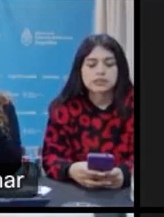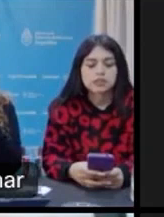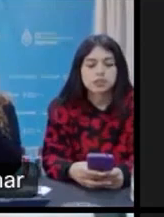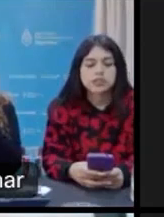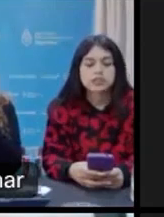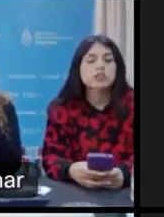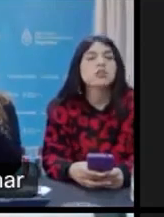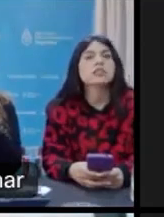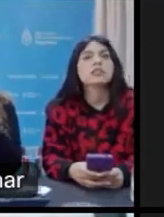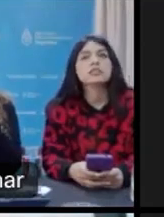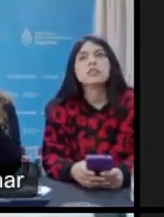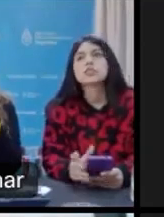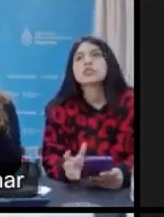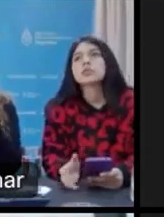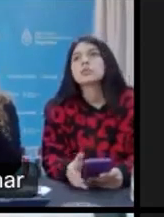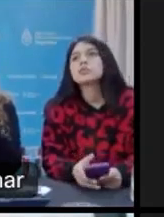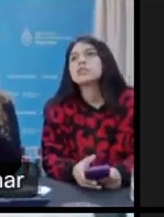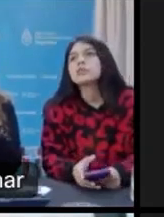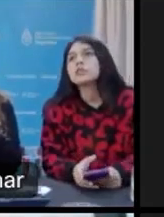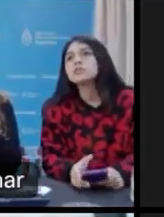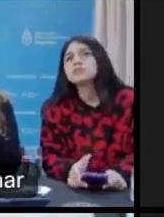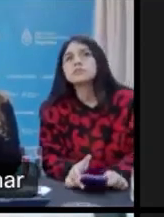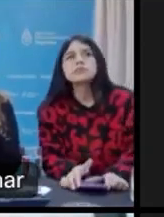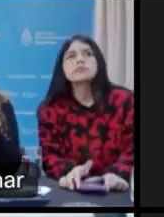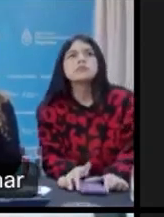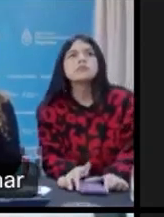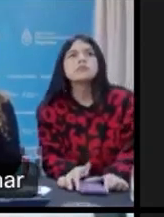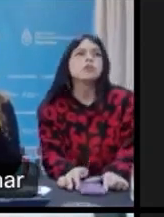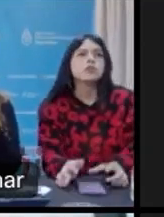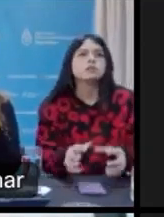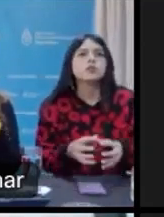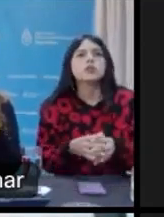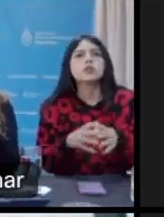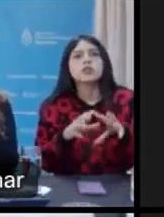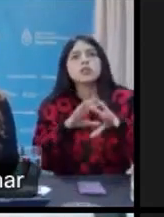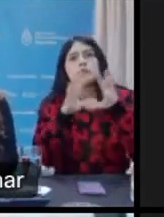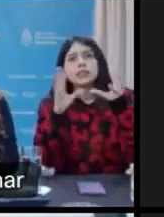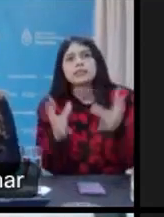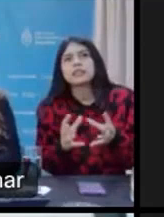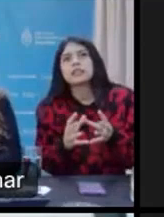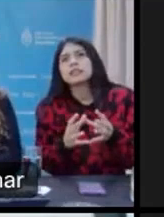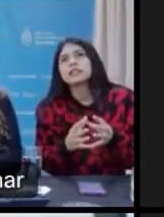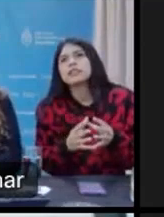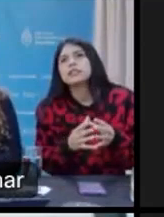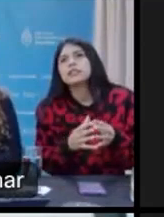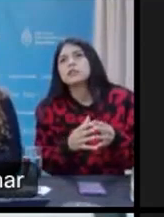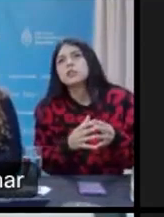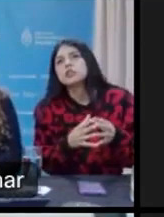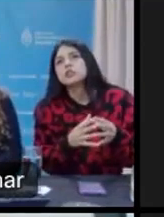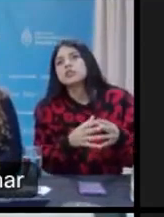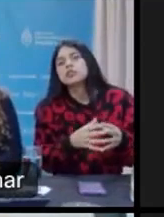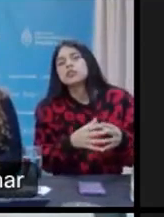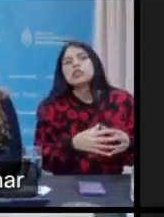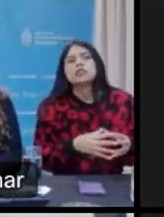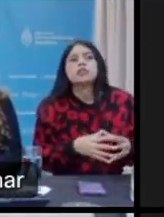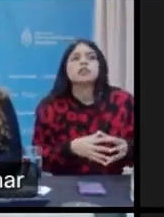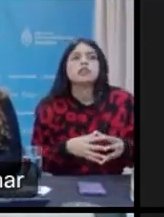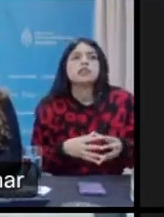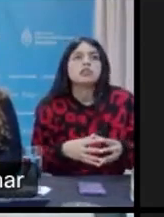la investigación, el trabajo en red y el proyecto preventivo. Y que, bueno, un poco para cerrar esta línea de